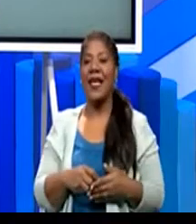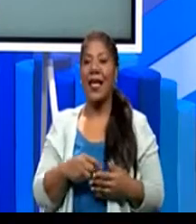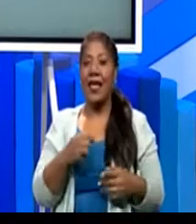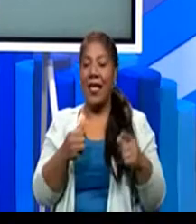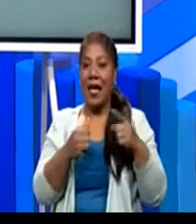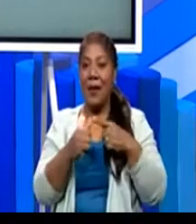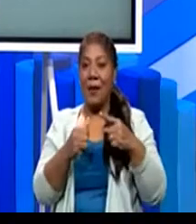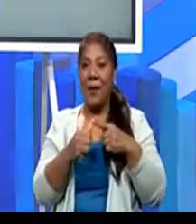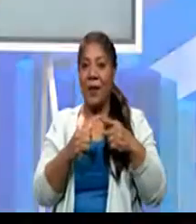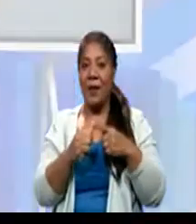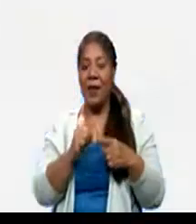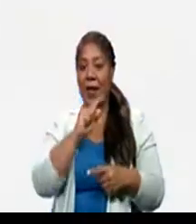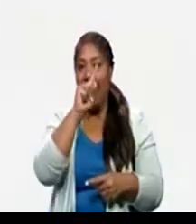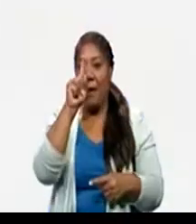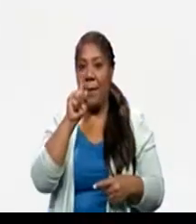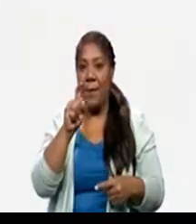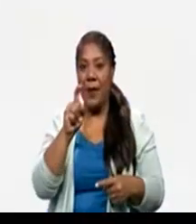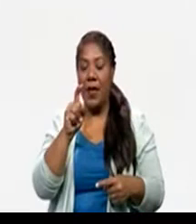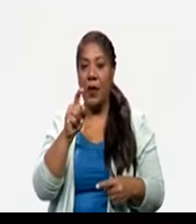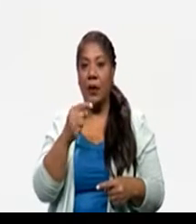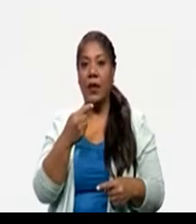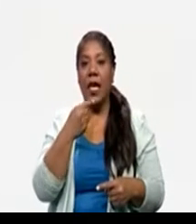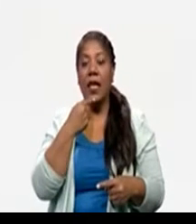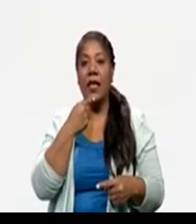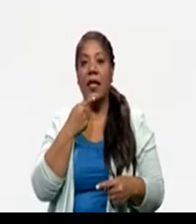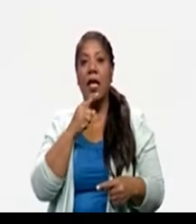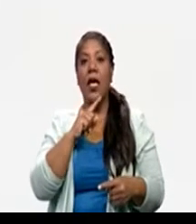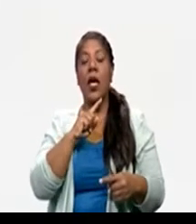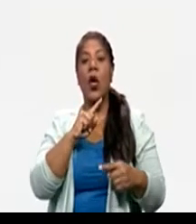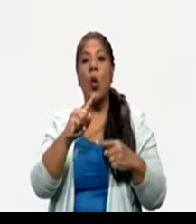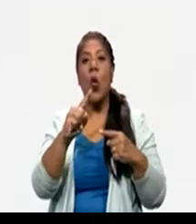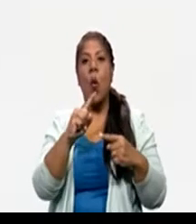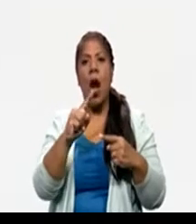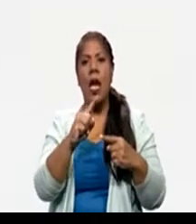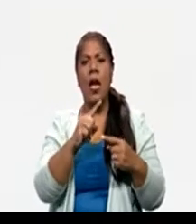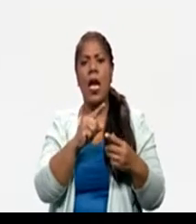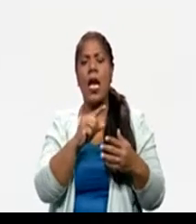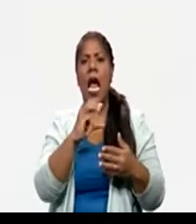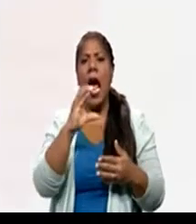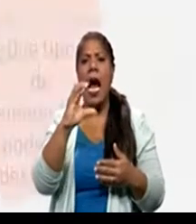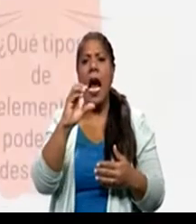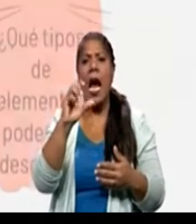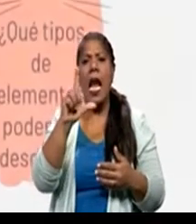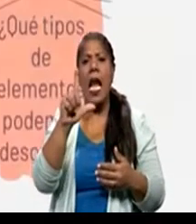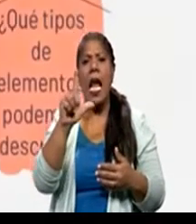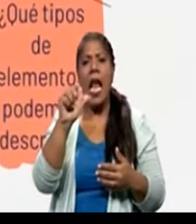primera pregunta, dice, menciona la clasificación de la descripción.